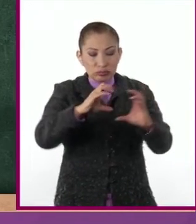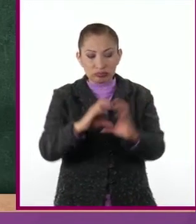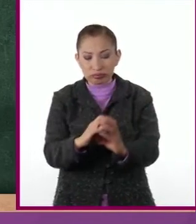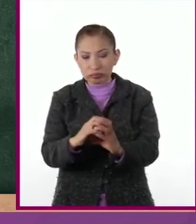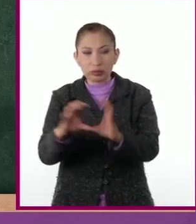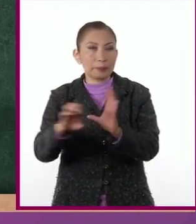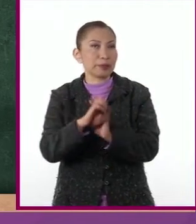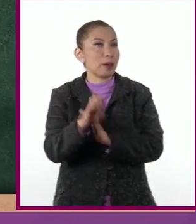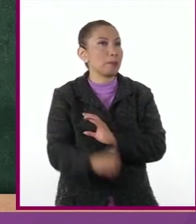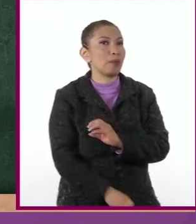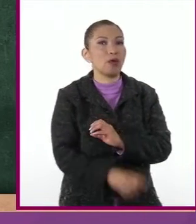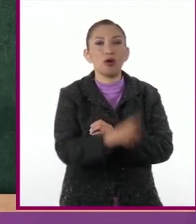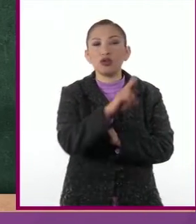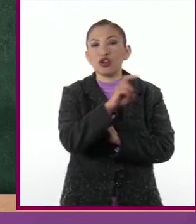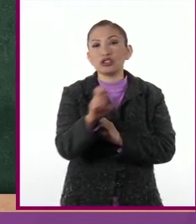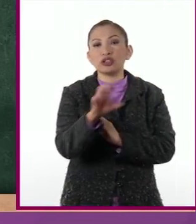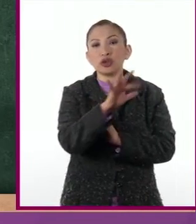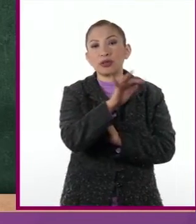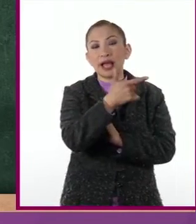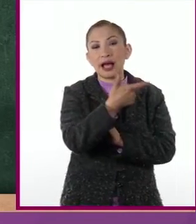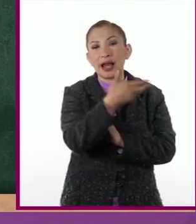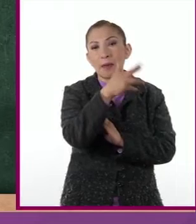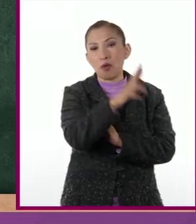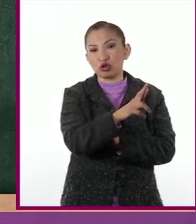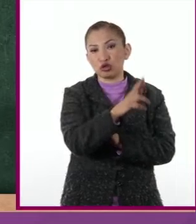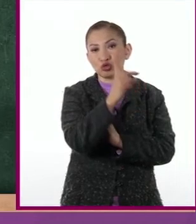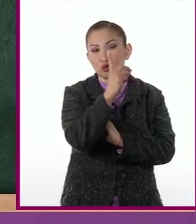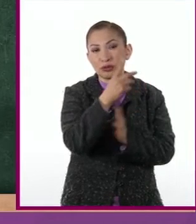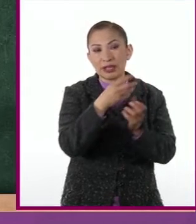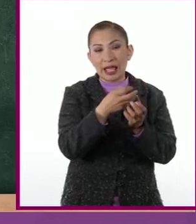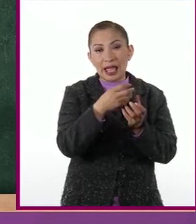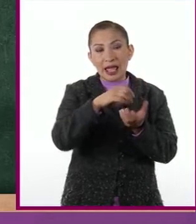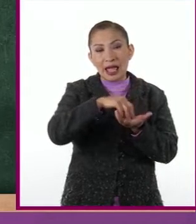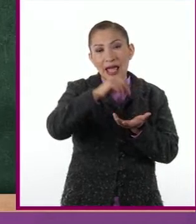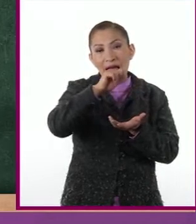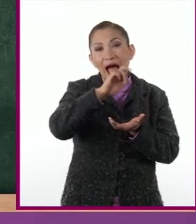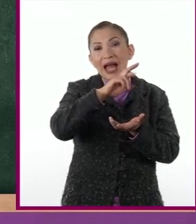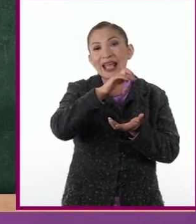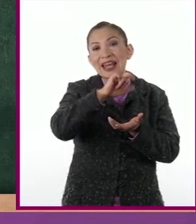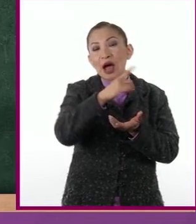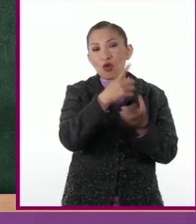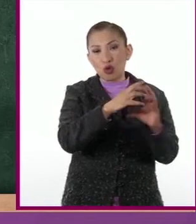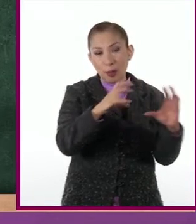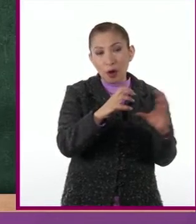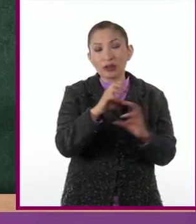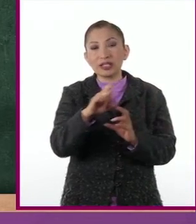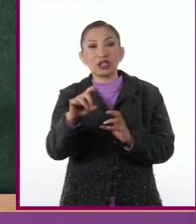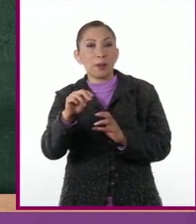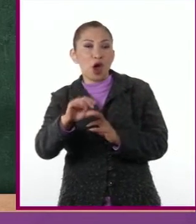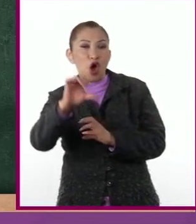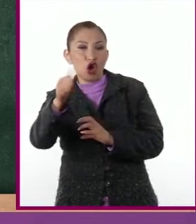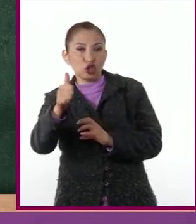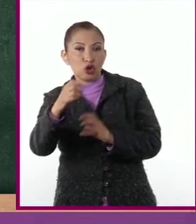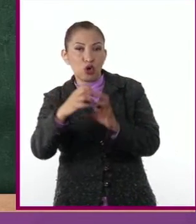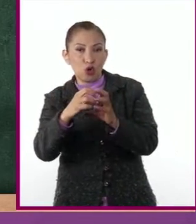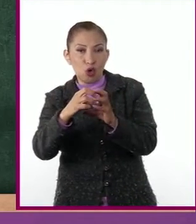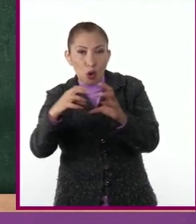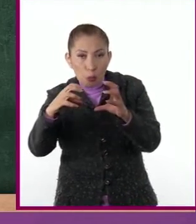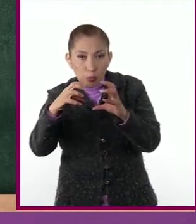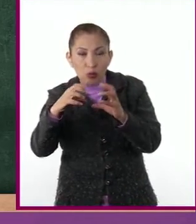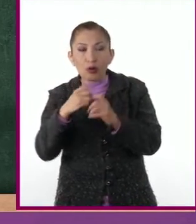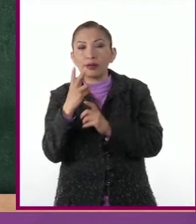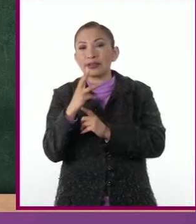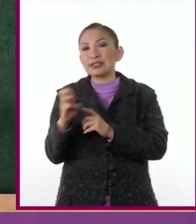Por ejemplo, 250 gramos de arena en un globo, 190 gramos en el segundo globo